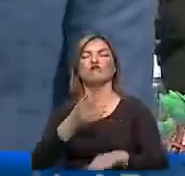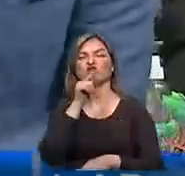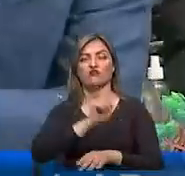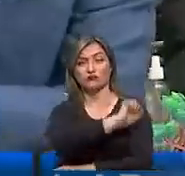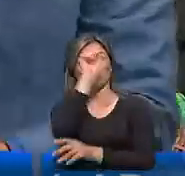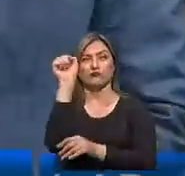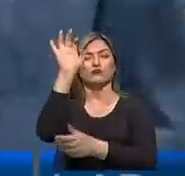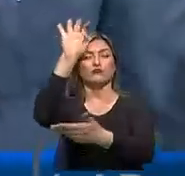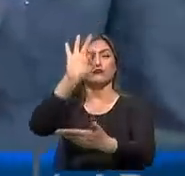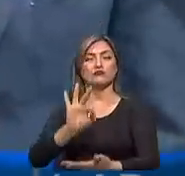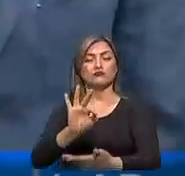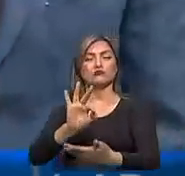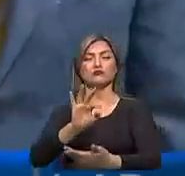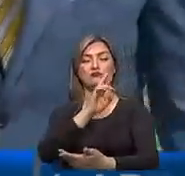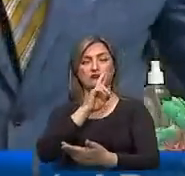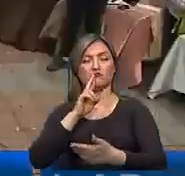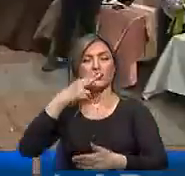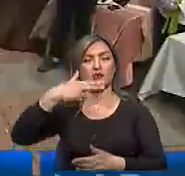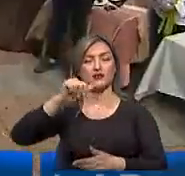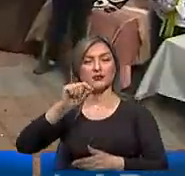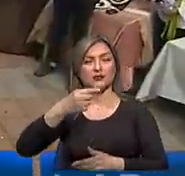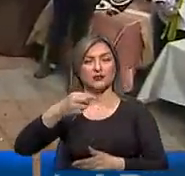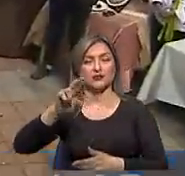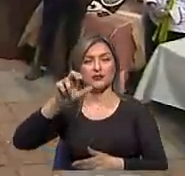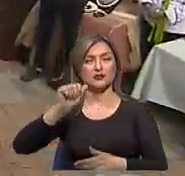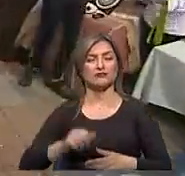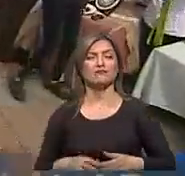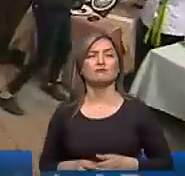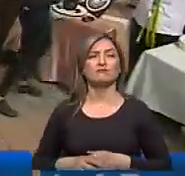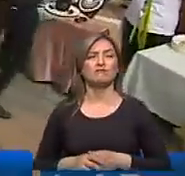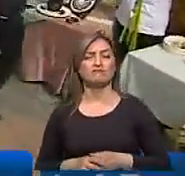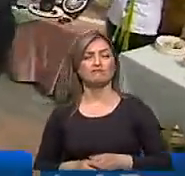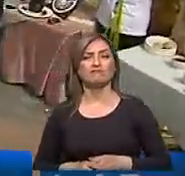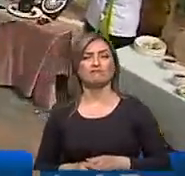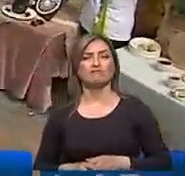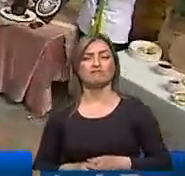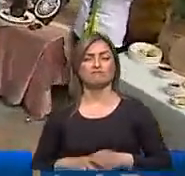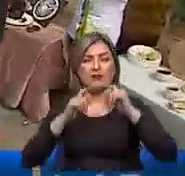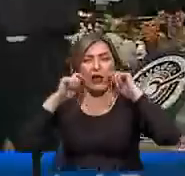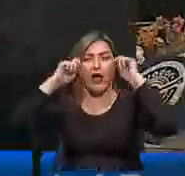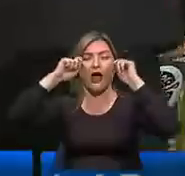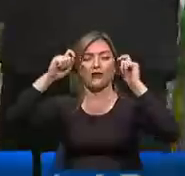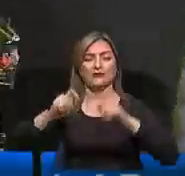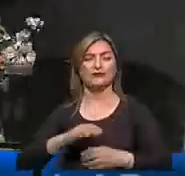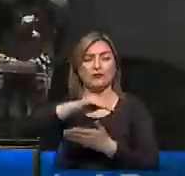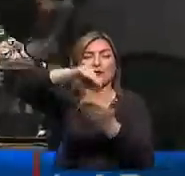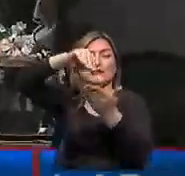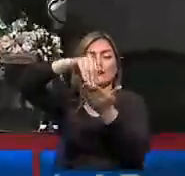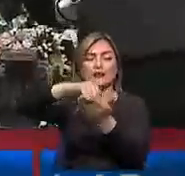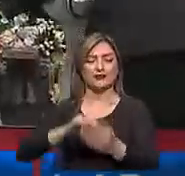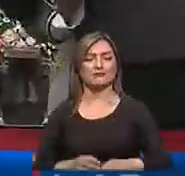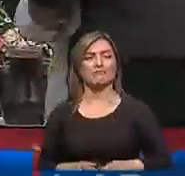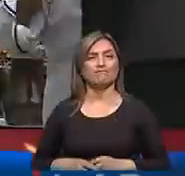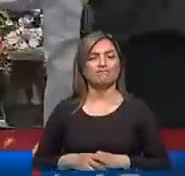volcó hacia el representante de la capital del Chagra. ¡La Posada del Chagra! ¡De Machachi para el mundo! ¡De Machachi para el mundo, la capital!